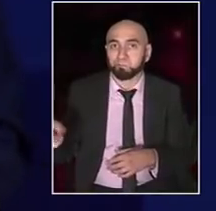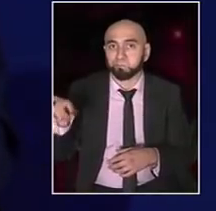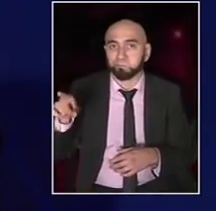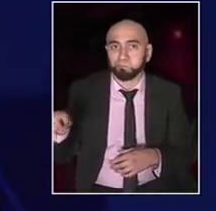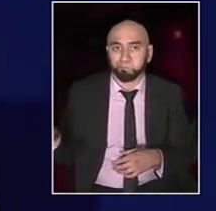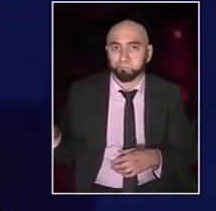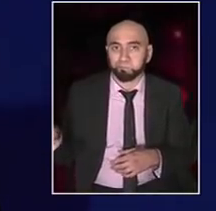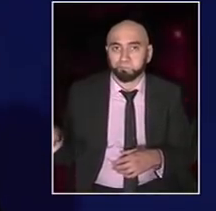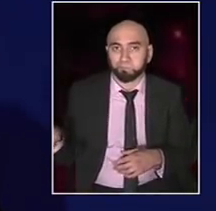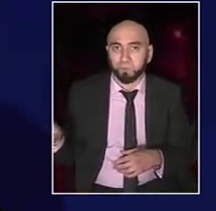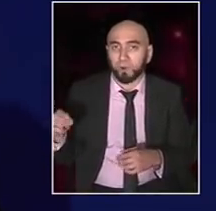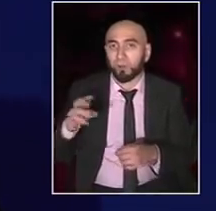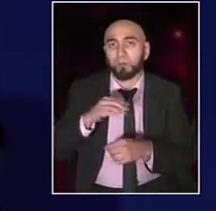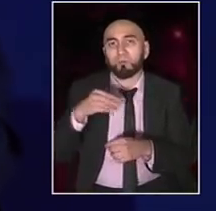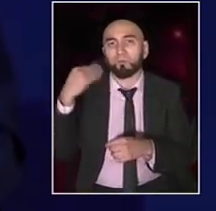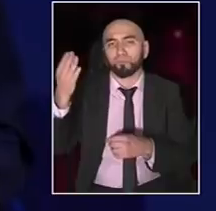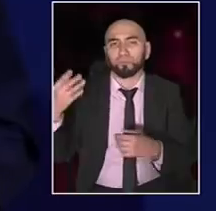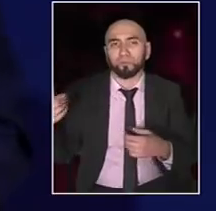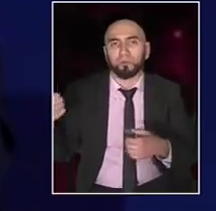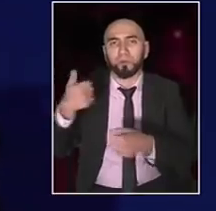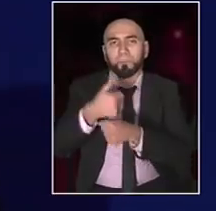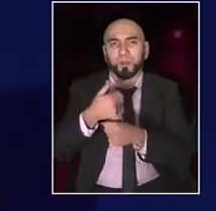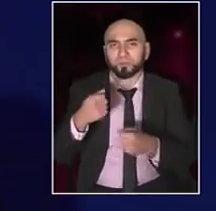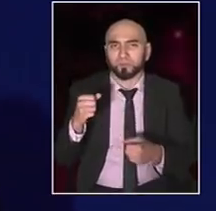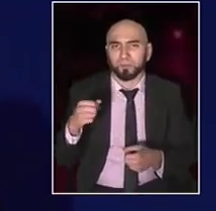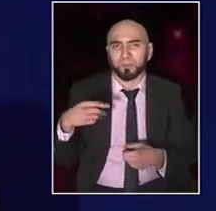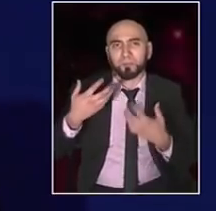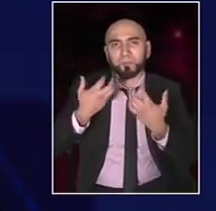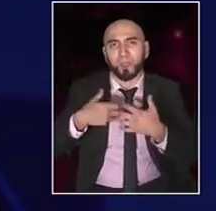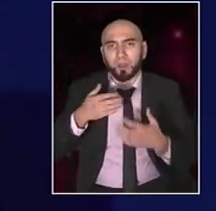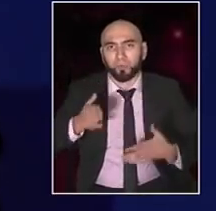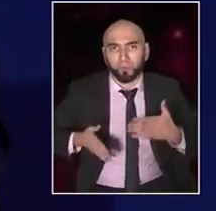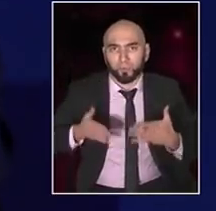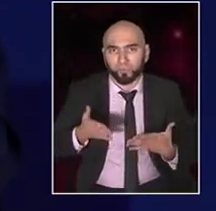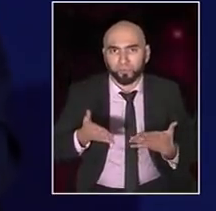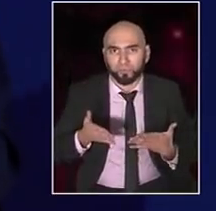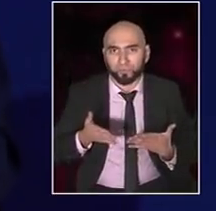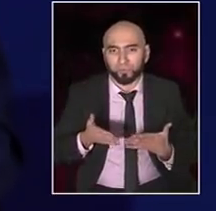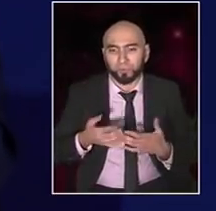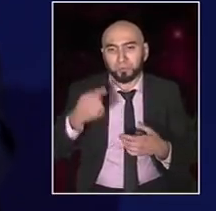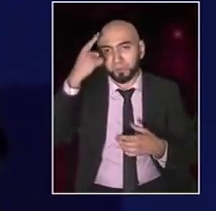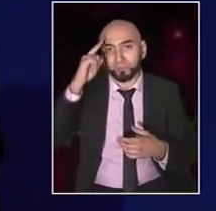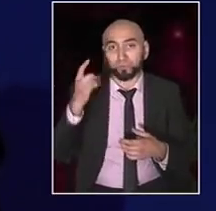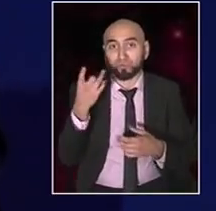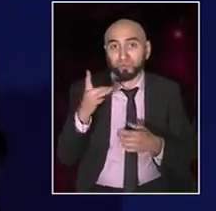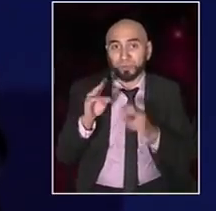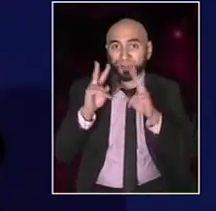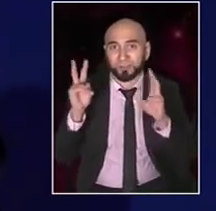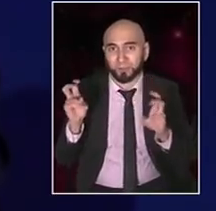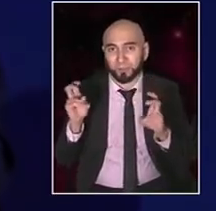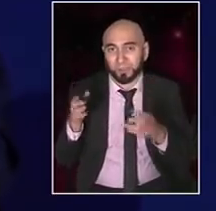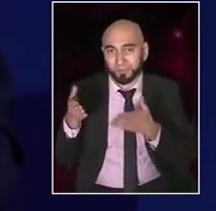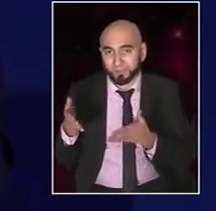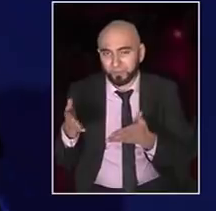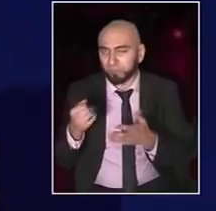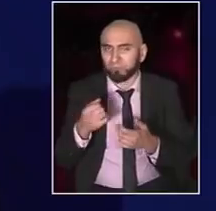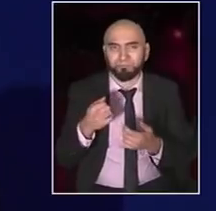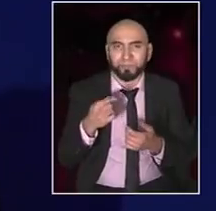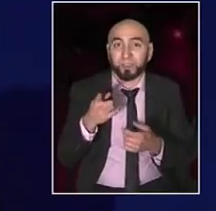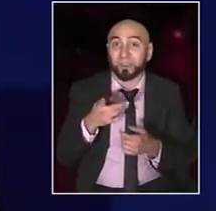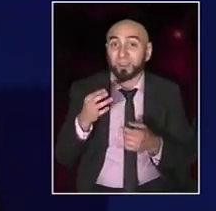así que el momento de la singularidad es cuando las máquinas reemplacen al ser humano. Pero no solamente eso, Ray Kurzweil plantea que en el